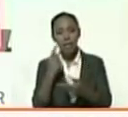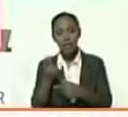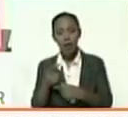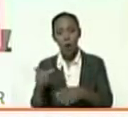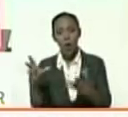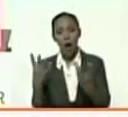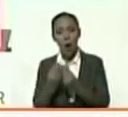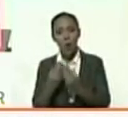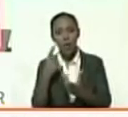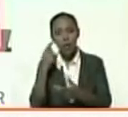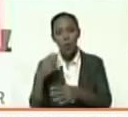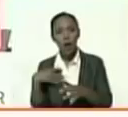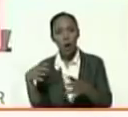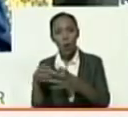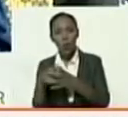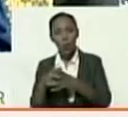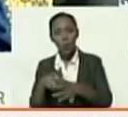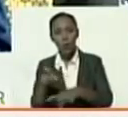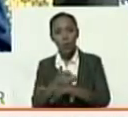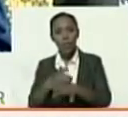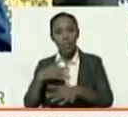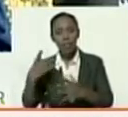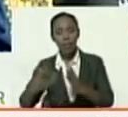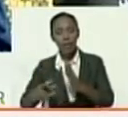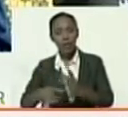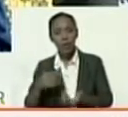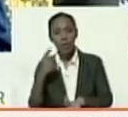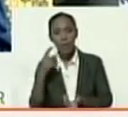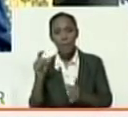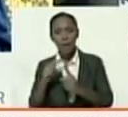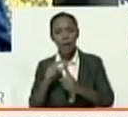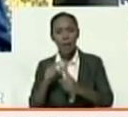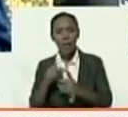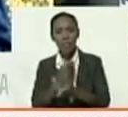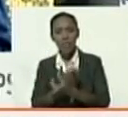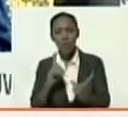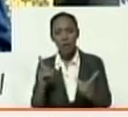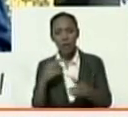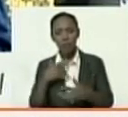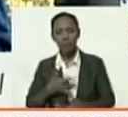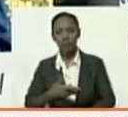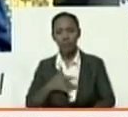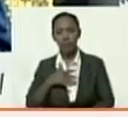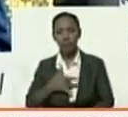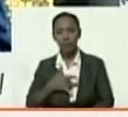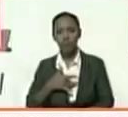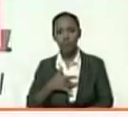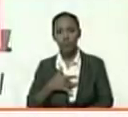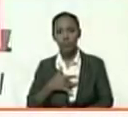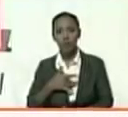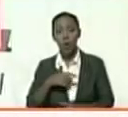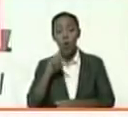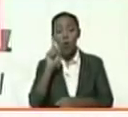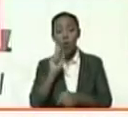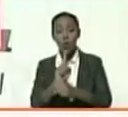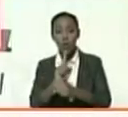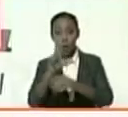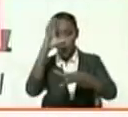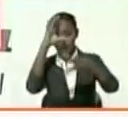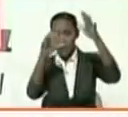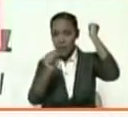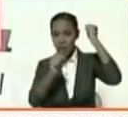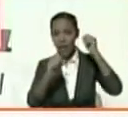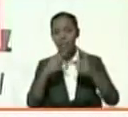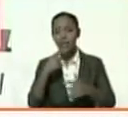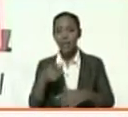derecho de palabra como un gobierno democrático. Democrático. El único embajador que pudiera tener derecho